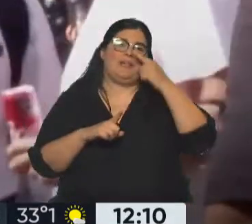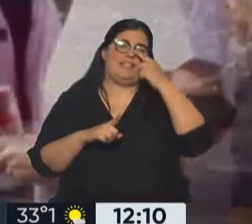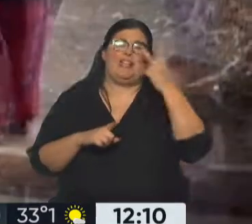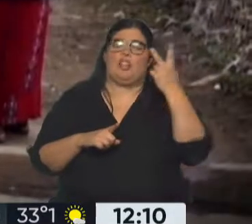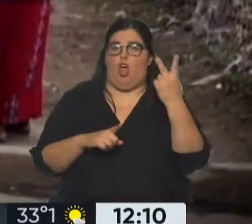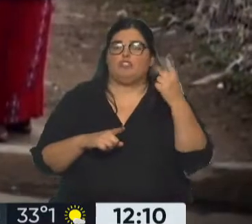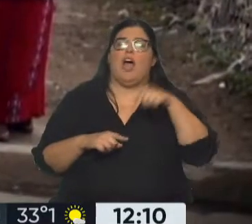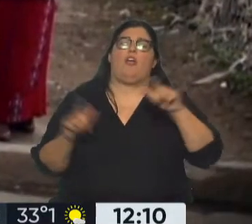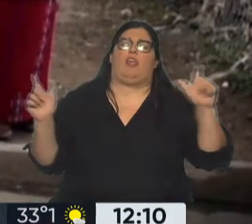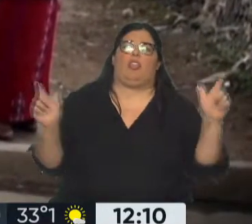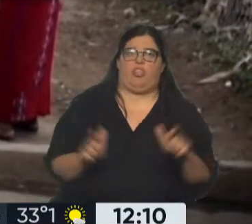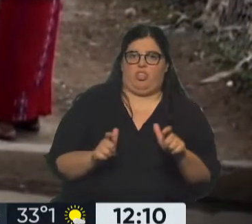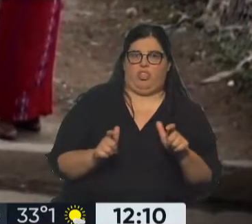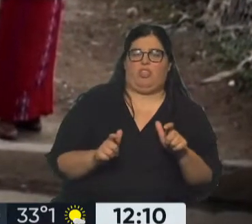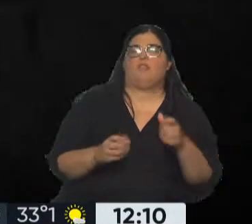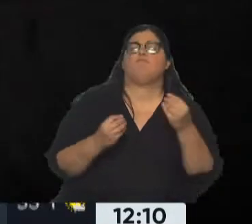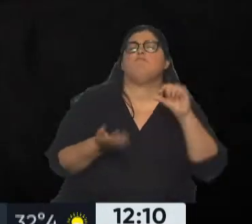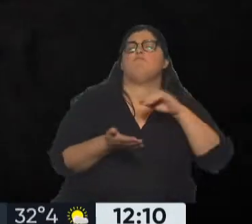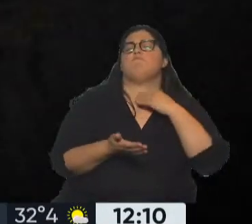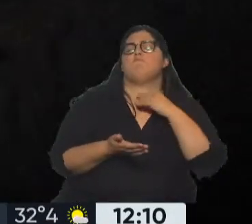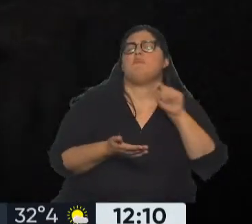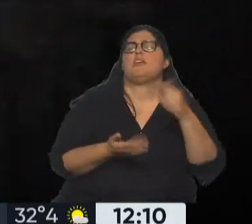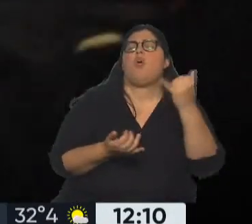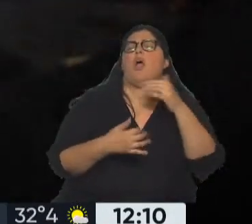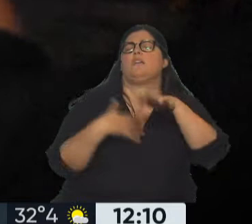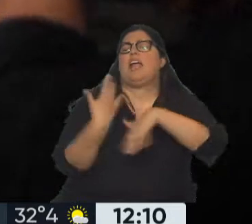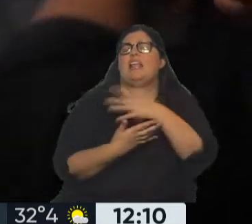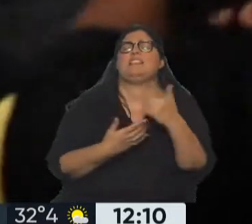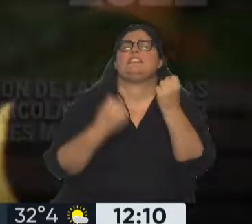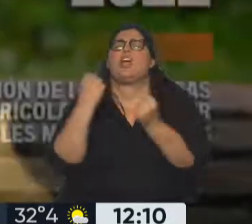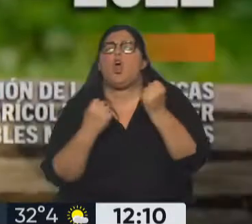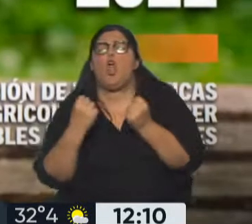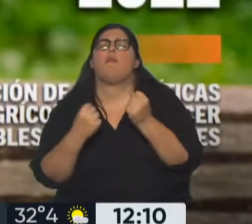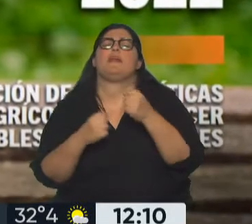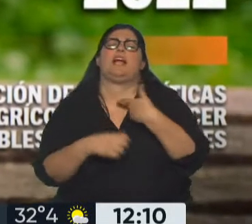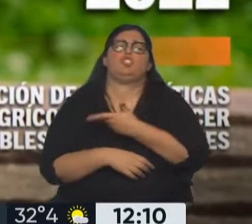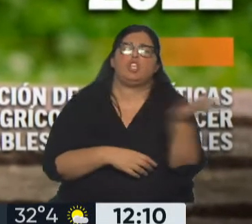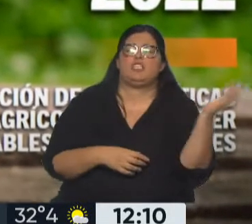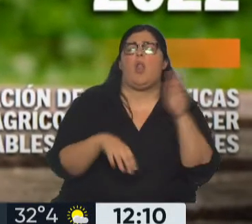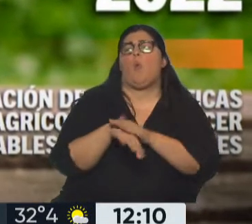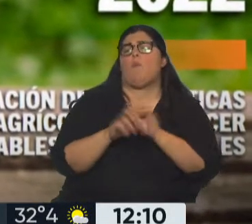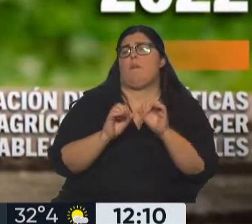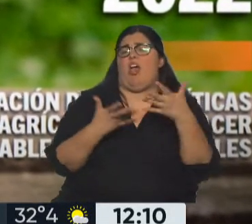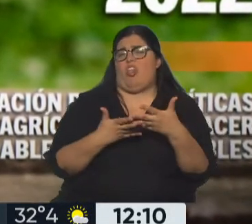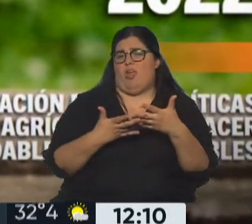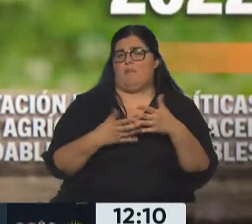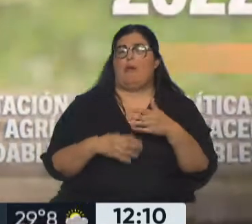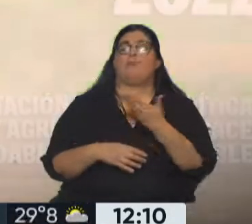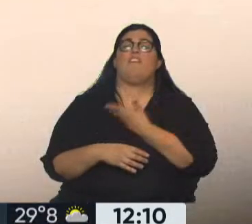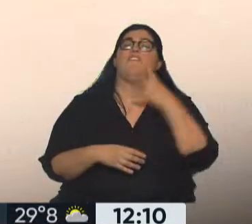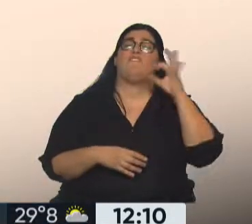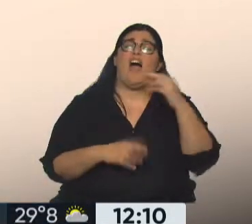58% en un país hackeado por la crisis social y económica que agravó la pandemia. De acuerdo con cifras de la FAO, casi